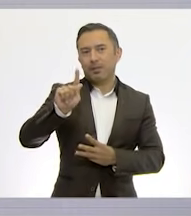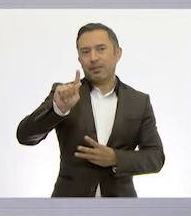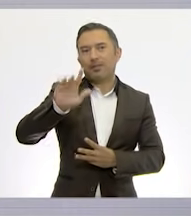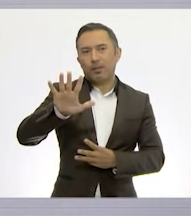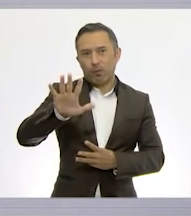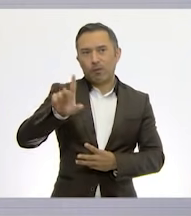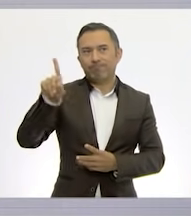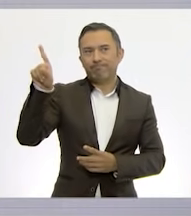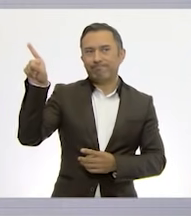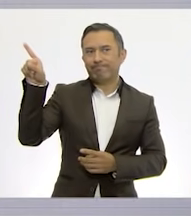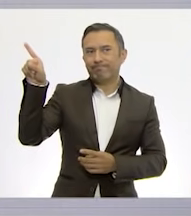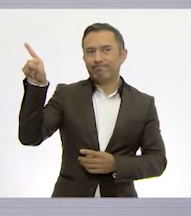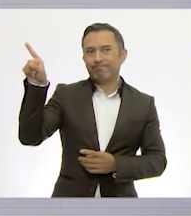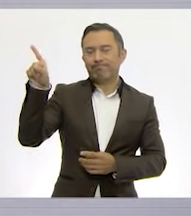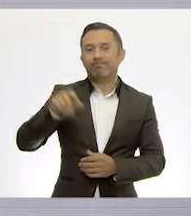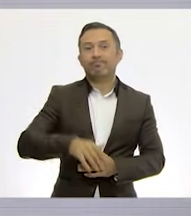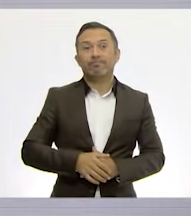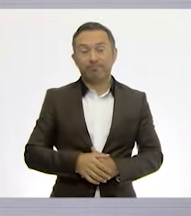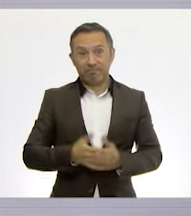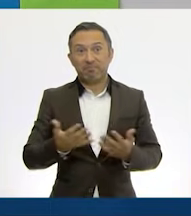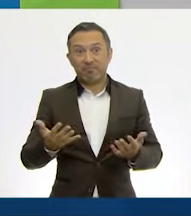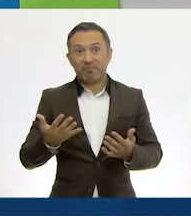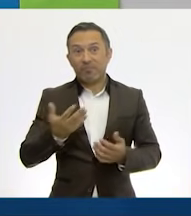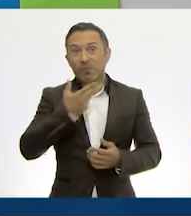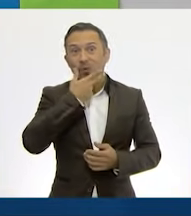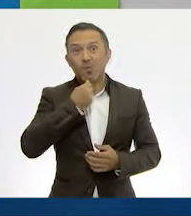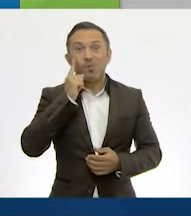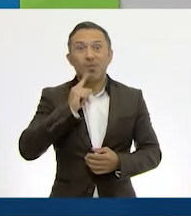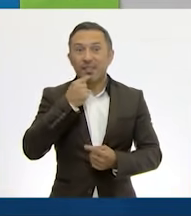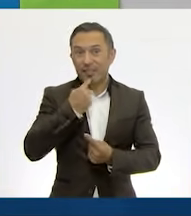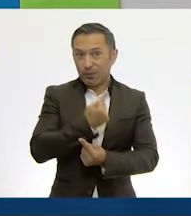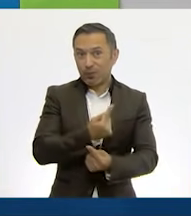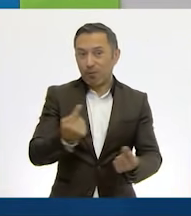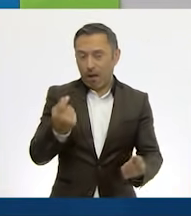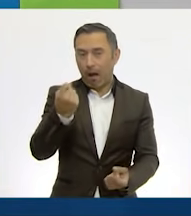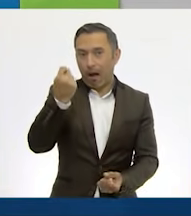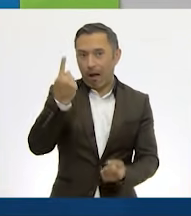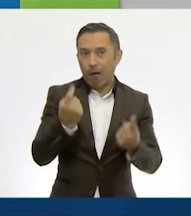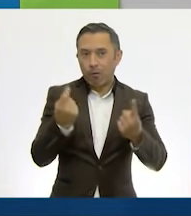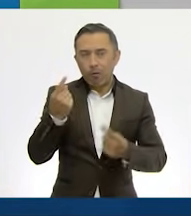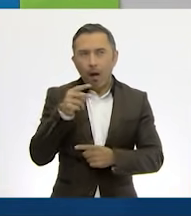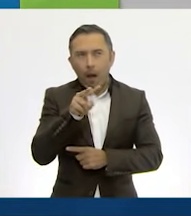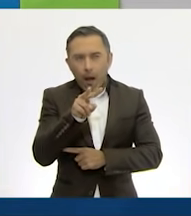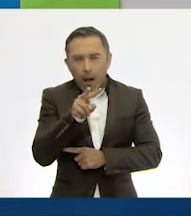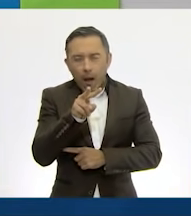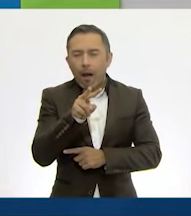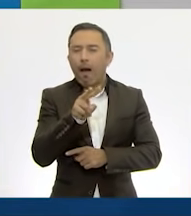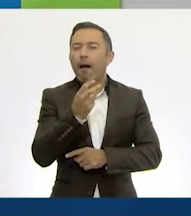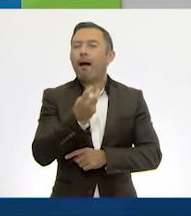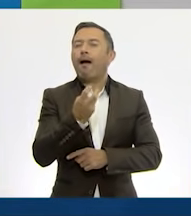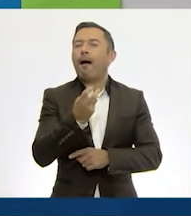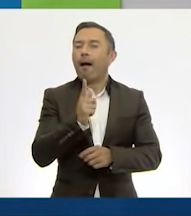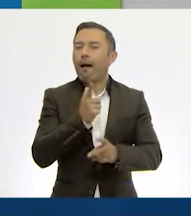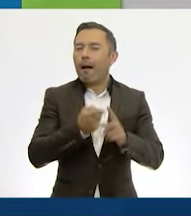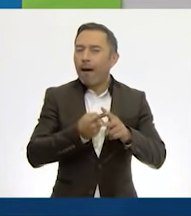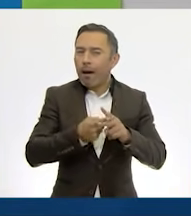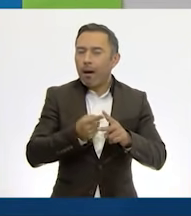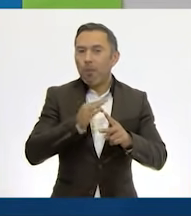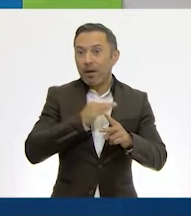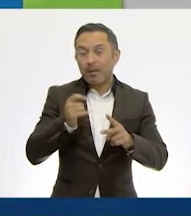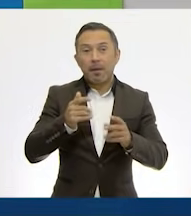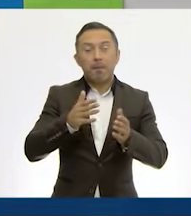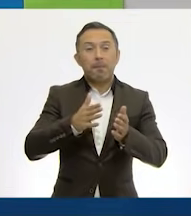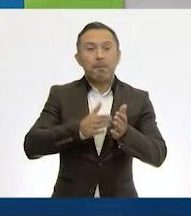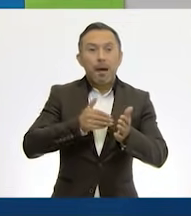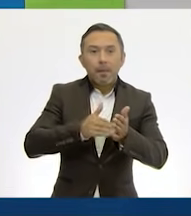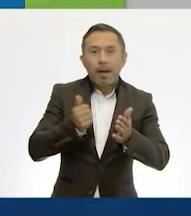Entonces, yo supongo que algunos niños quizás también estén trabajando, pues hasta en este momento con los otros, igual utilizando tiras de papel